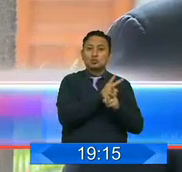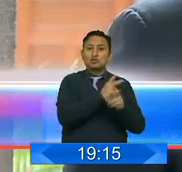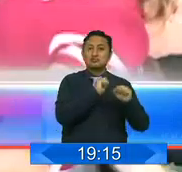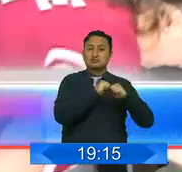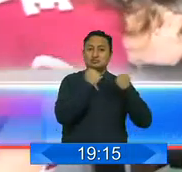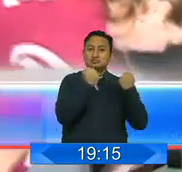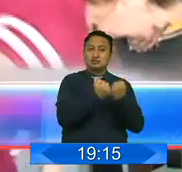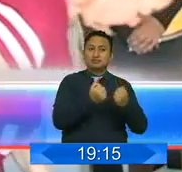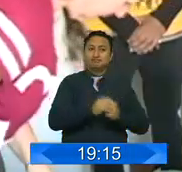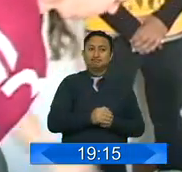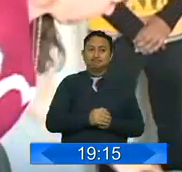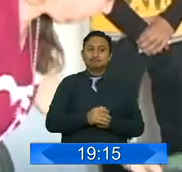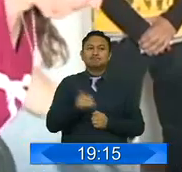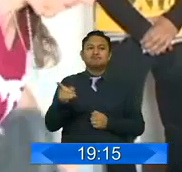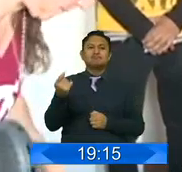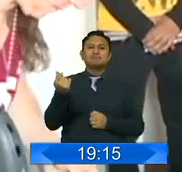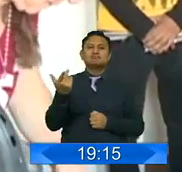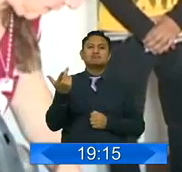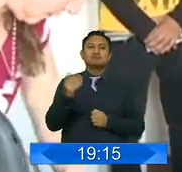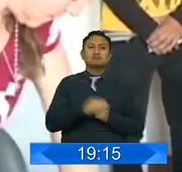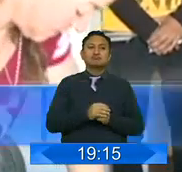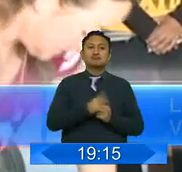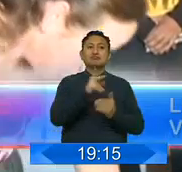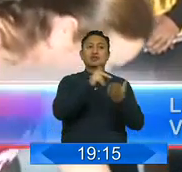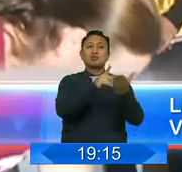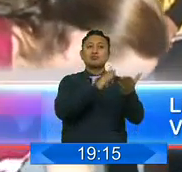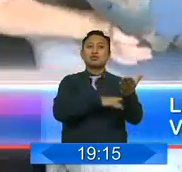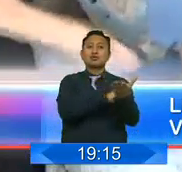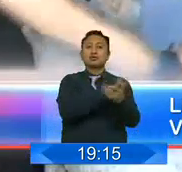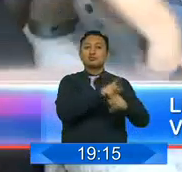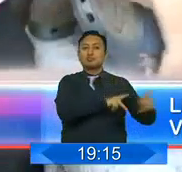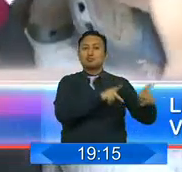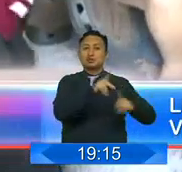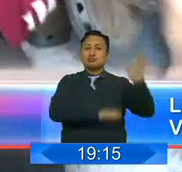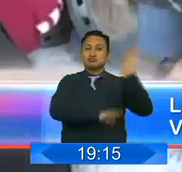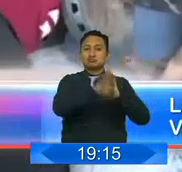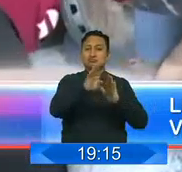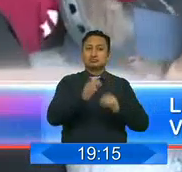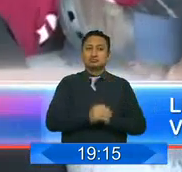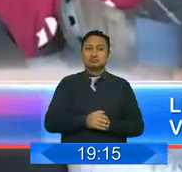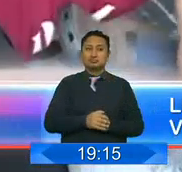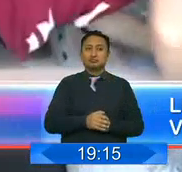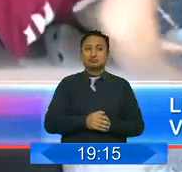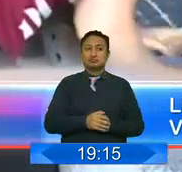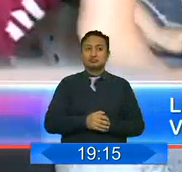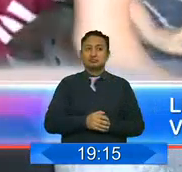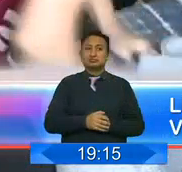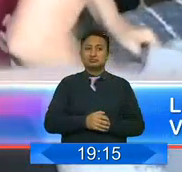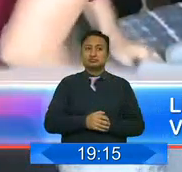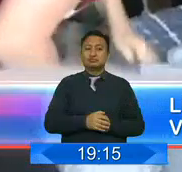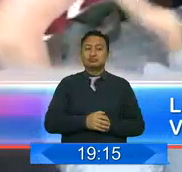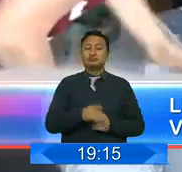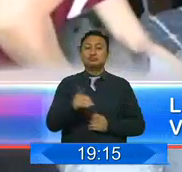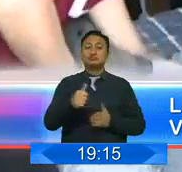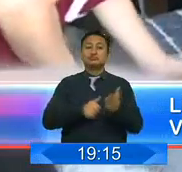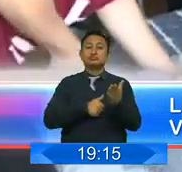social. El dinero será destinado a proyectos del plan de prosperidad que promueve el gobierno. Además, el ministro de Finanzas anunció que el